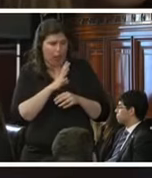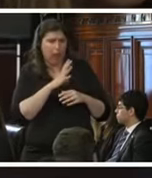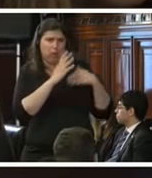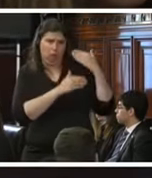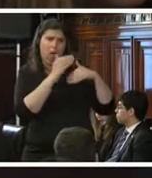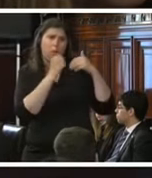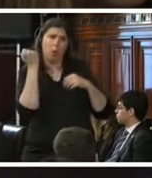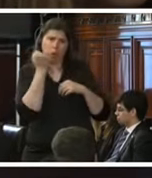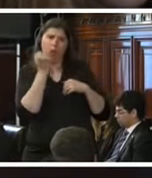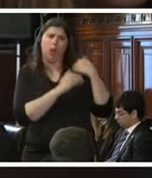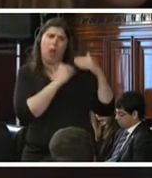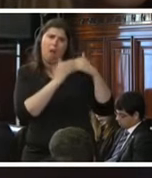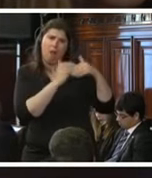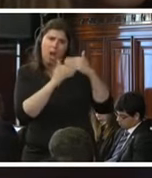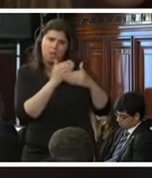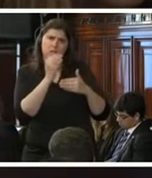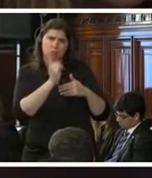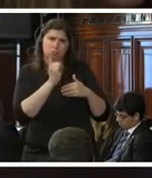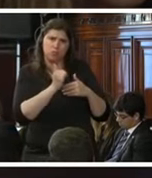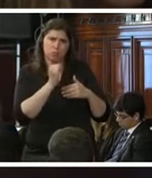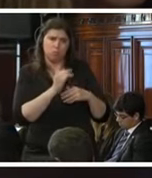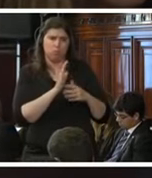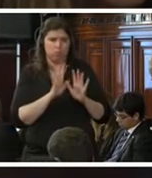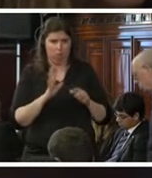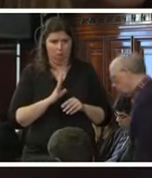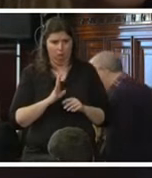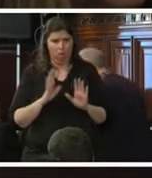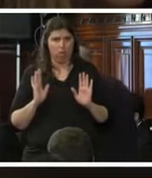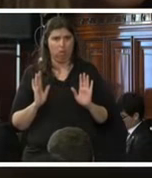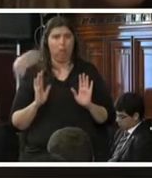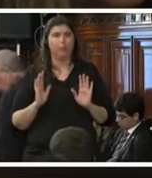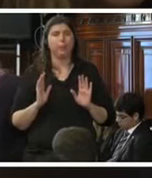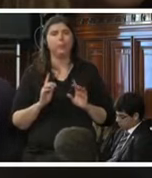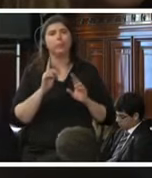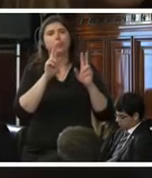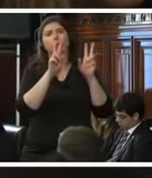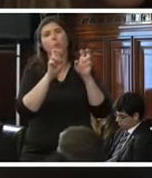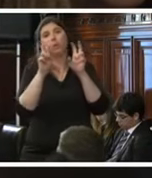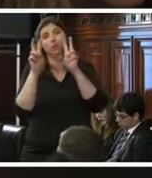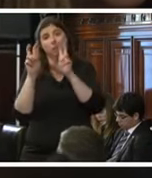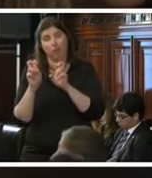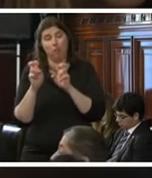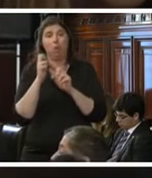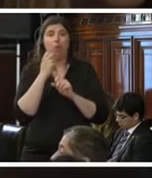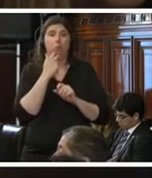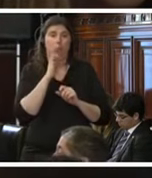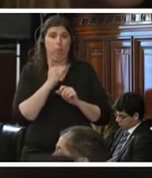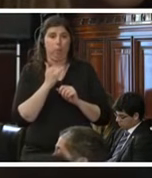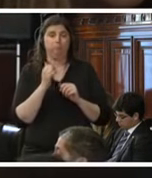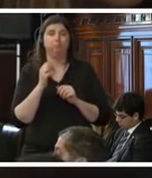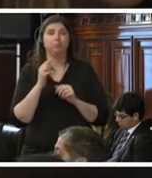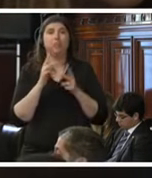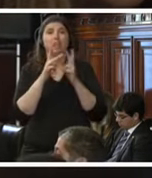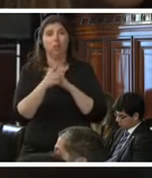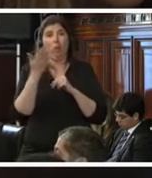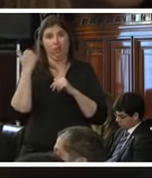que decirlo. Desde aquel, tocando solamente un tema tangencial que mencionaron la gente de la